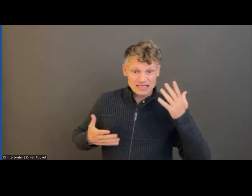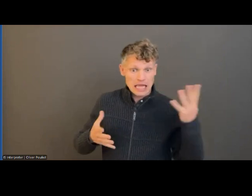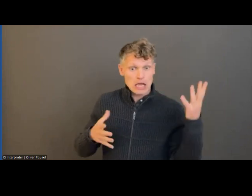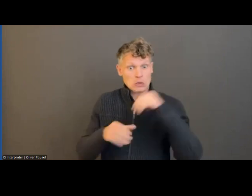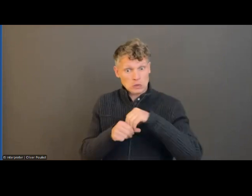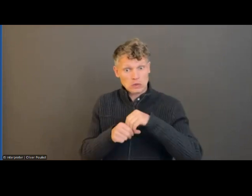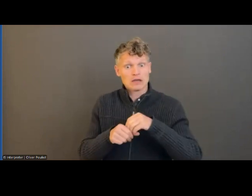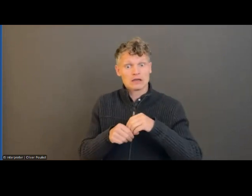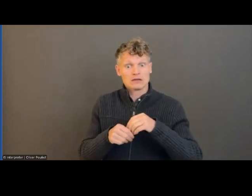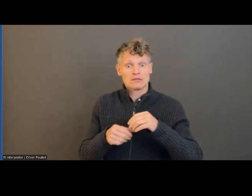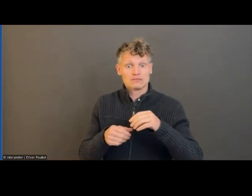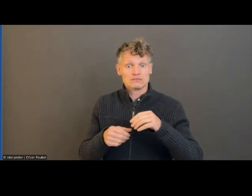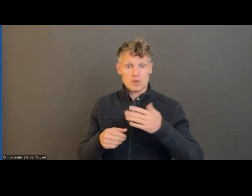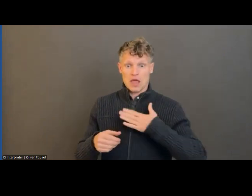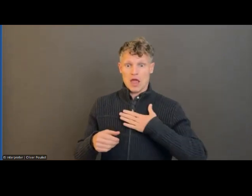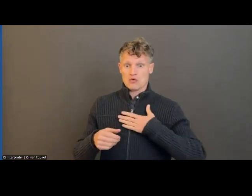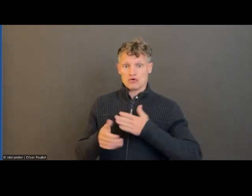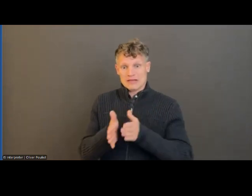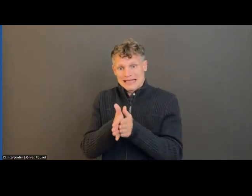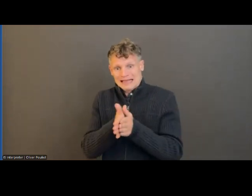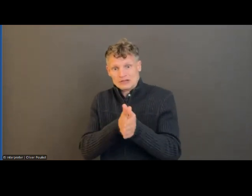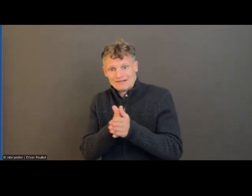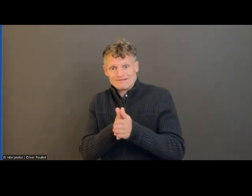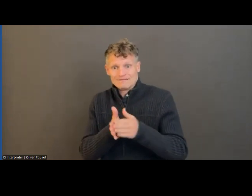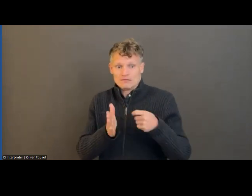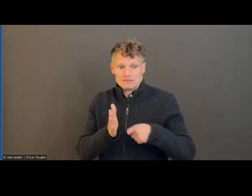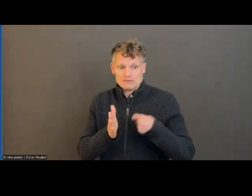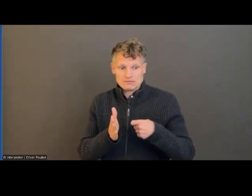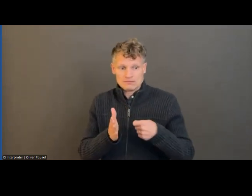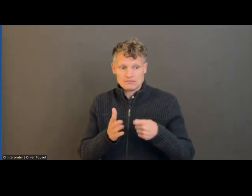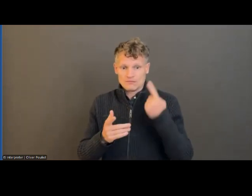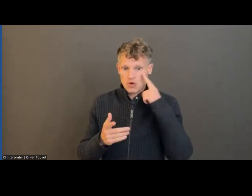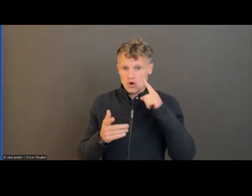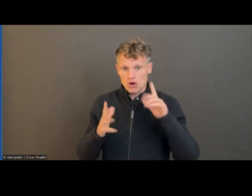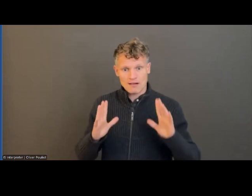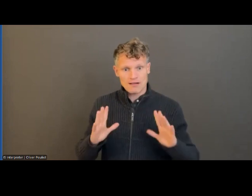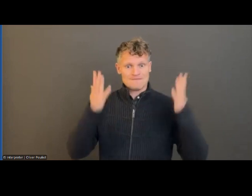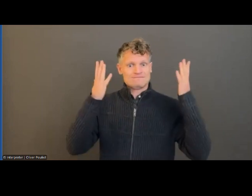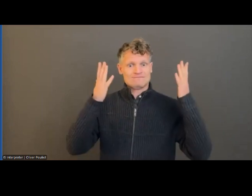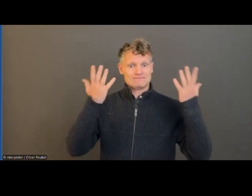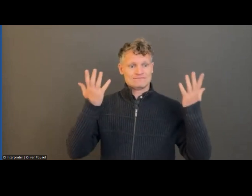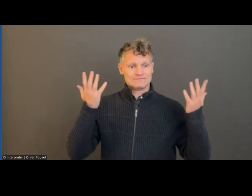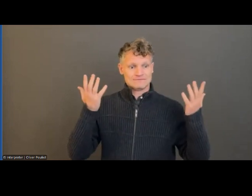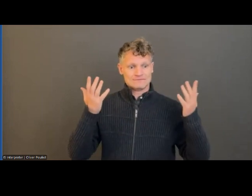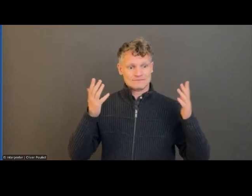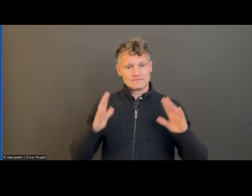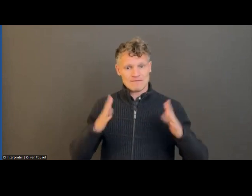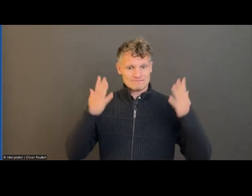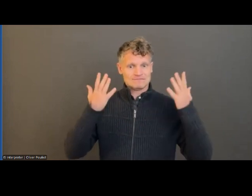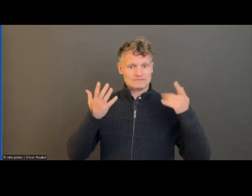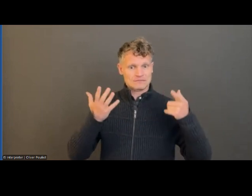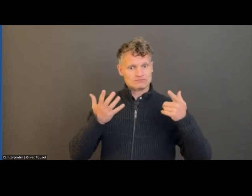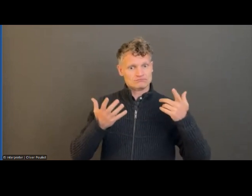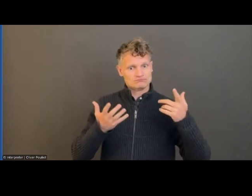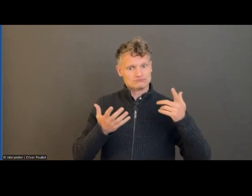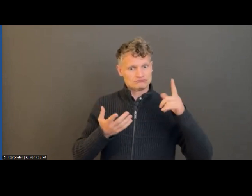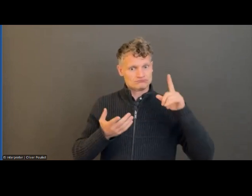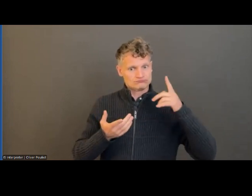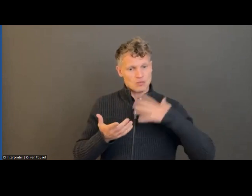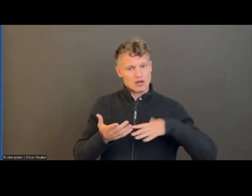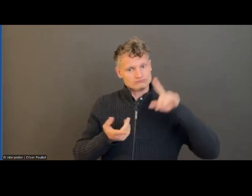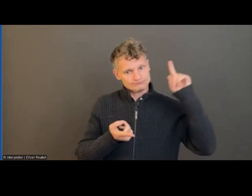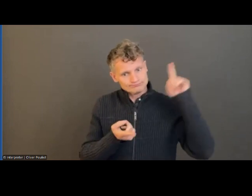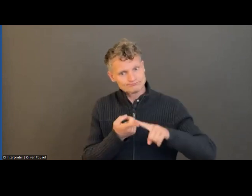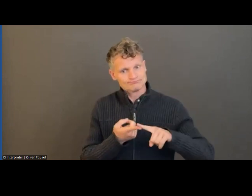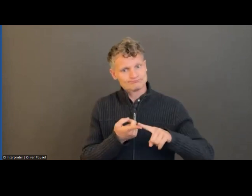que han sido incluidas como parte de la iniciativa de eliminación en la región de las Américas. El otro componente es que pese